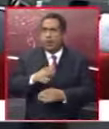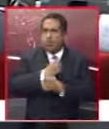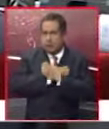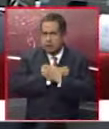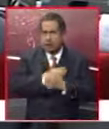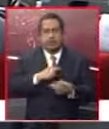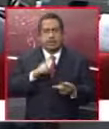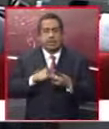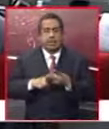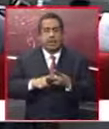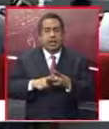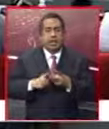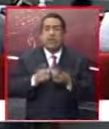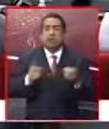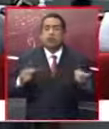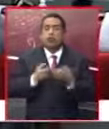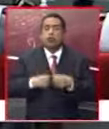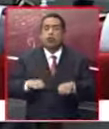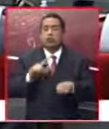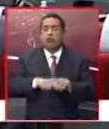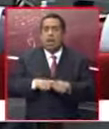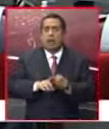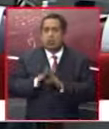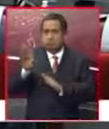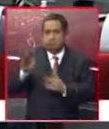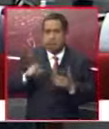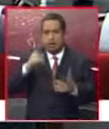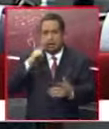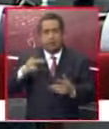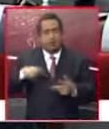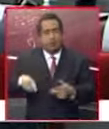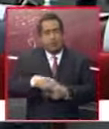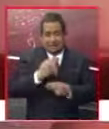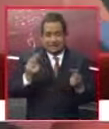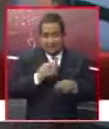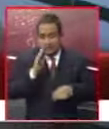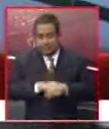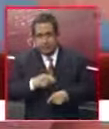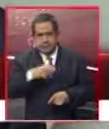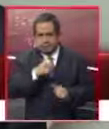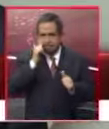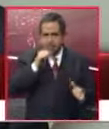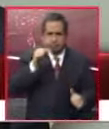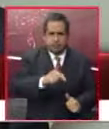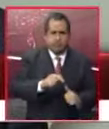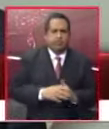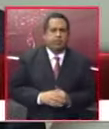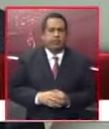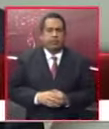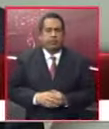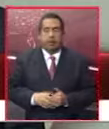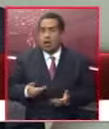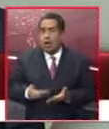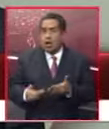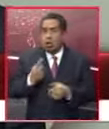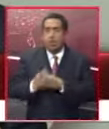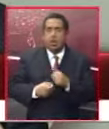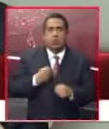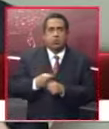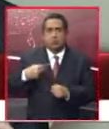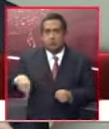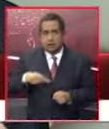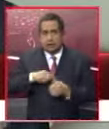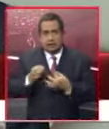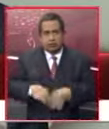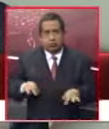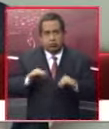y el desarrollo social, sobre todo para la gente más necesitada. Es un año para nosotros